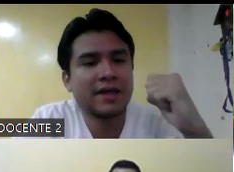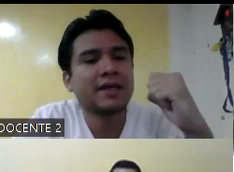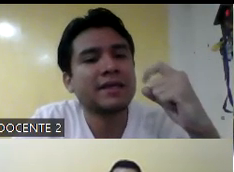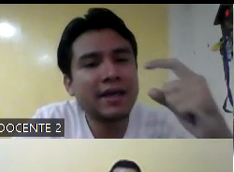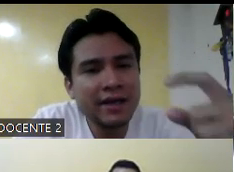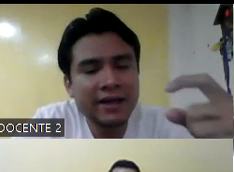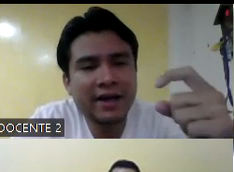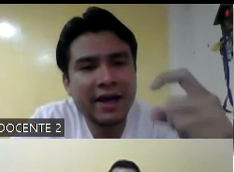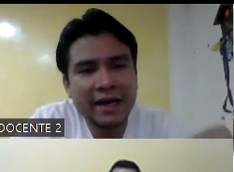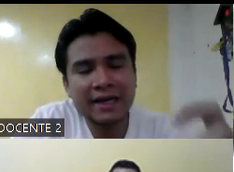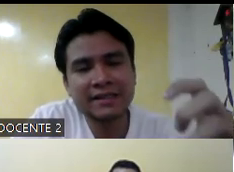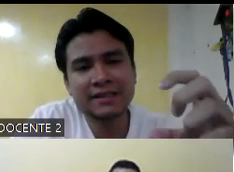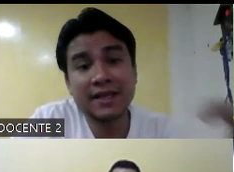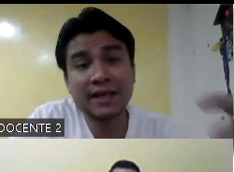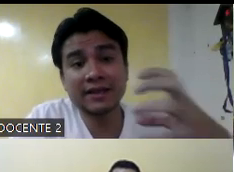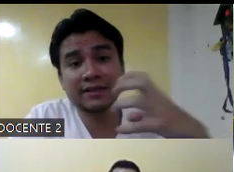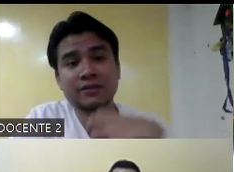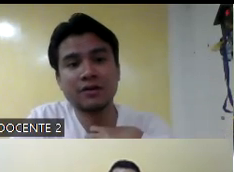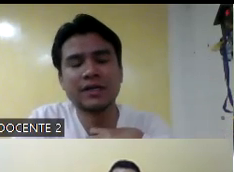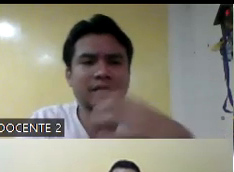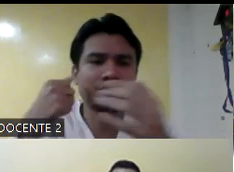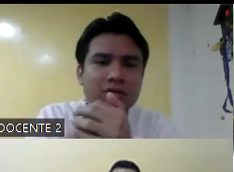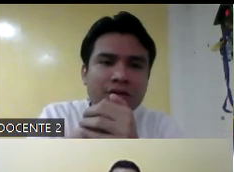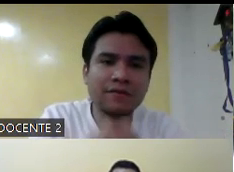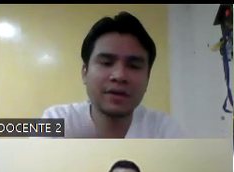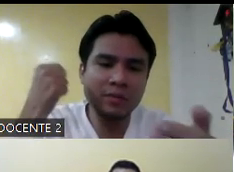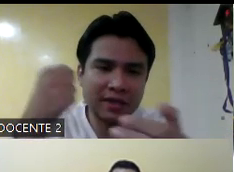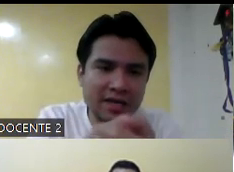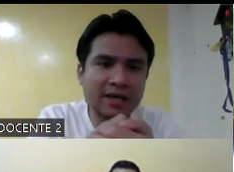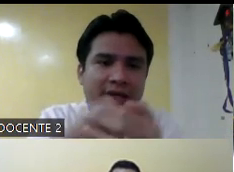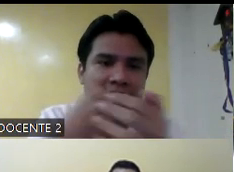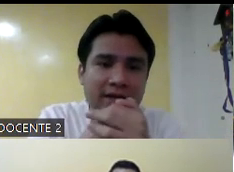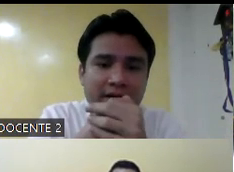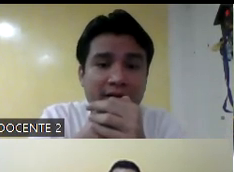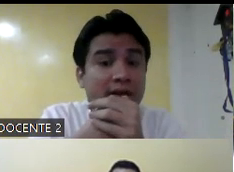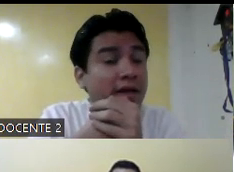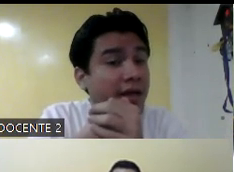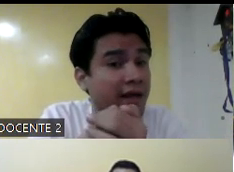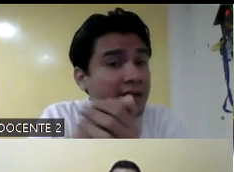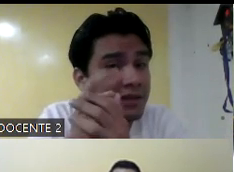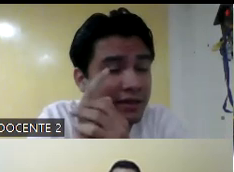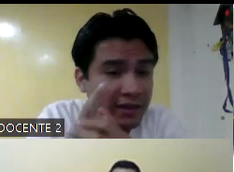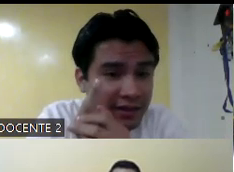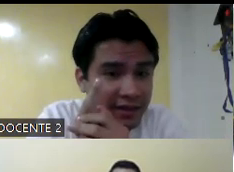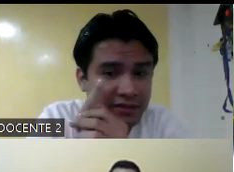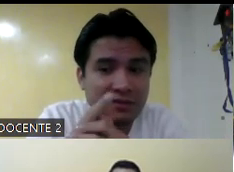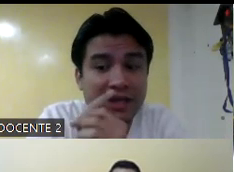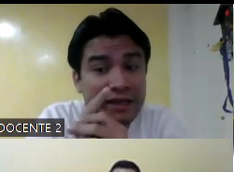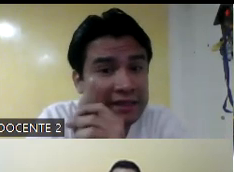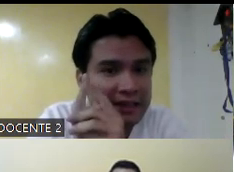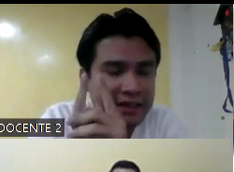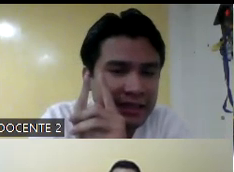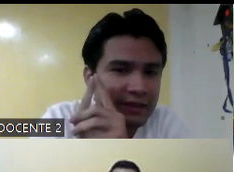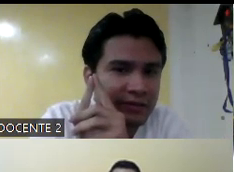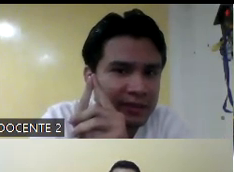o quieren crear la necesidad de atención. Es que yo estoy enfermo y me tienen que atender. Crean estrategias, son